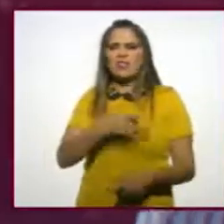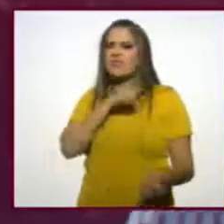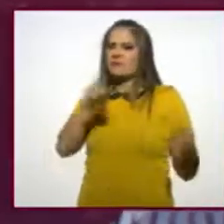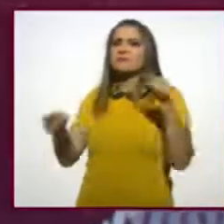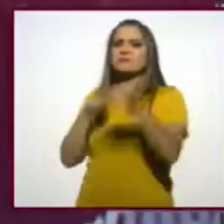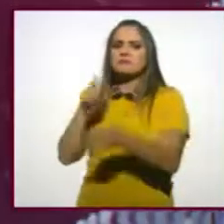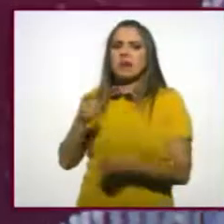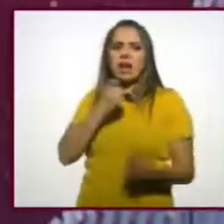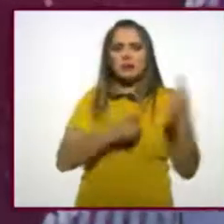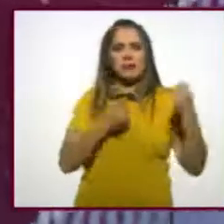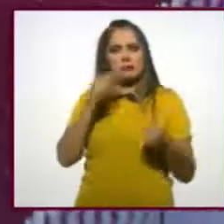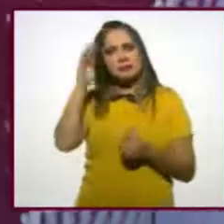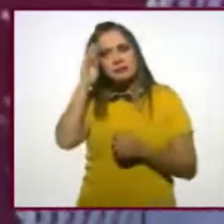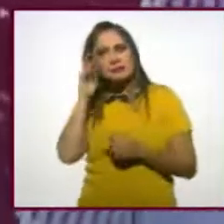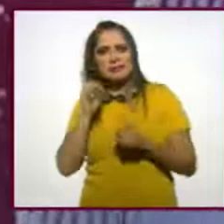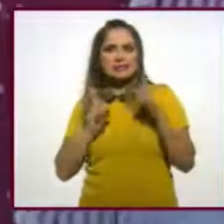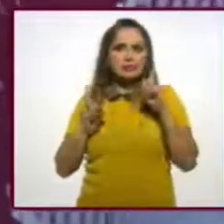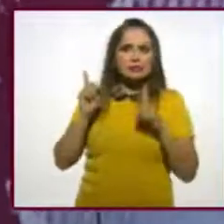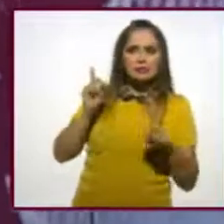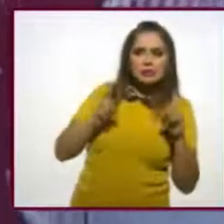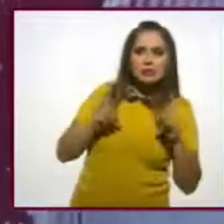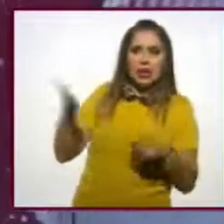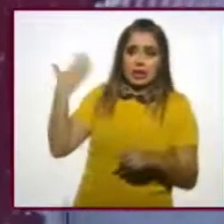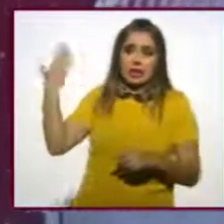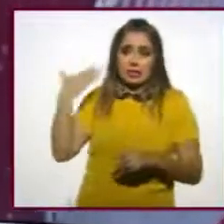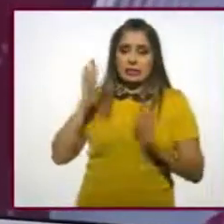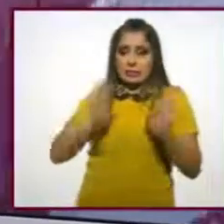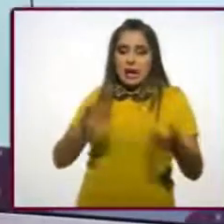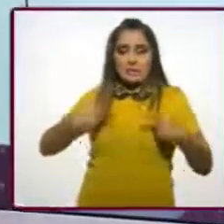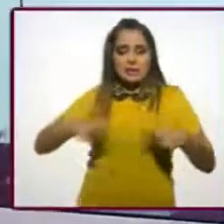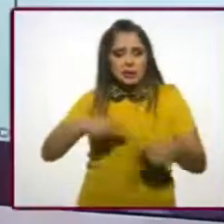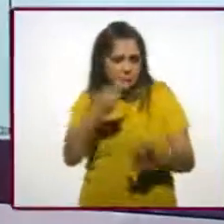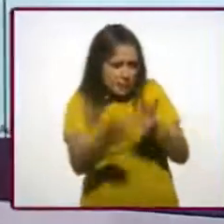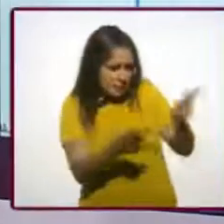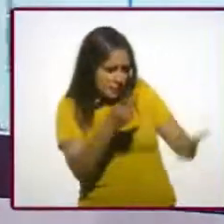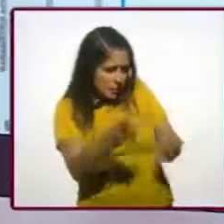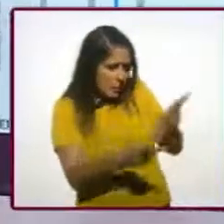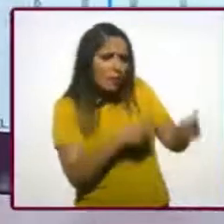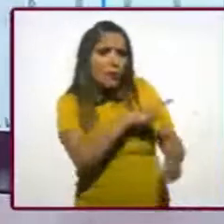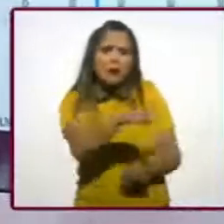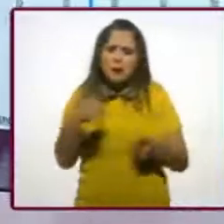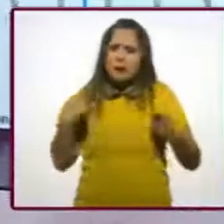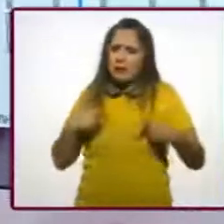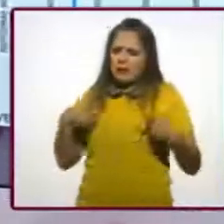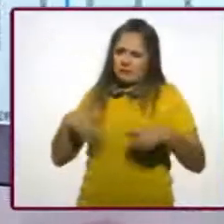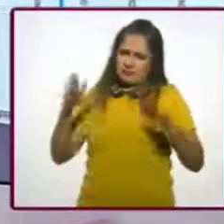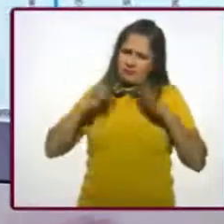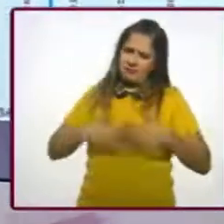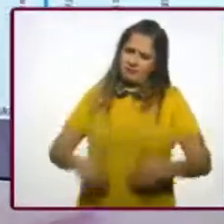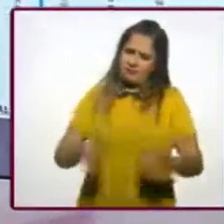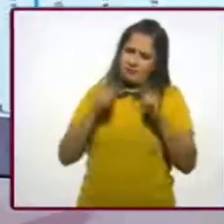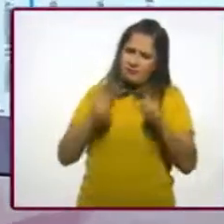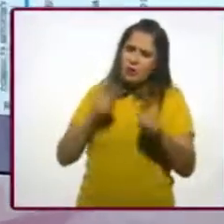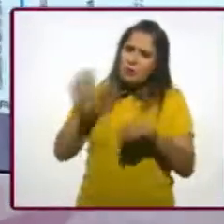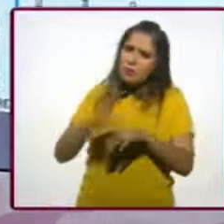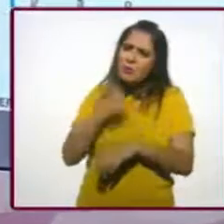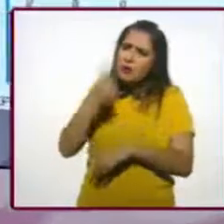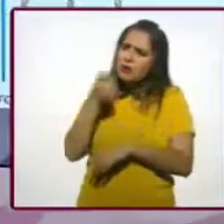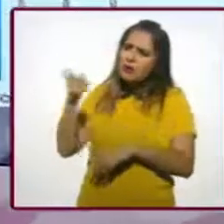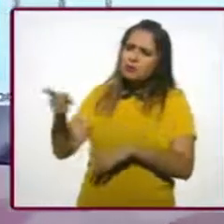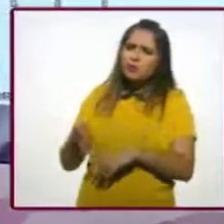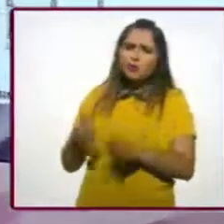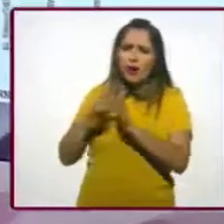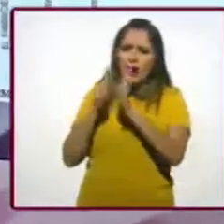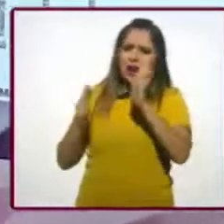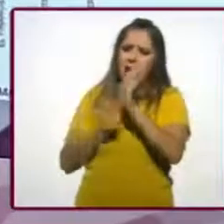cuestionamientos sobre mediciones que se han publicado recientemente en los que la gente no entiende bien por qué esta medida que ha sido tan